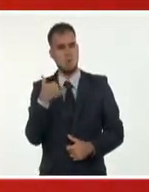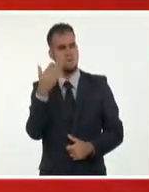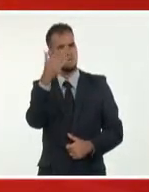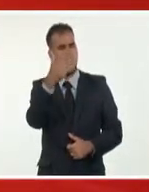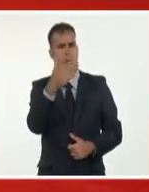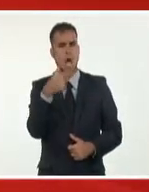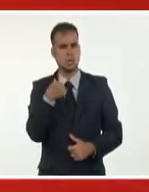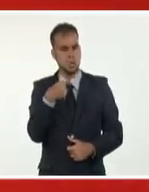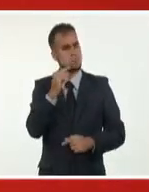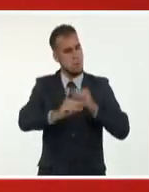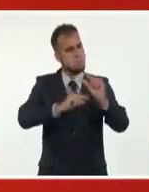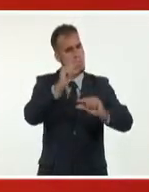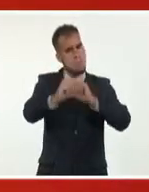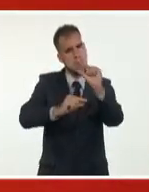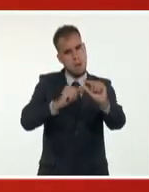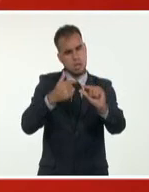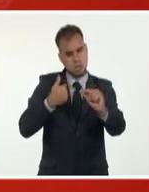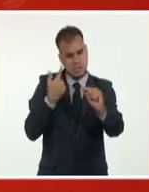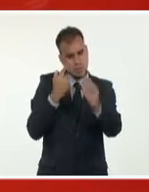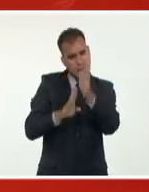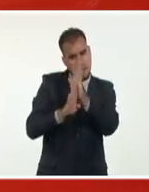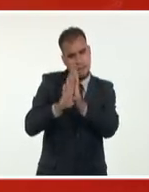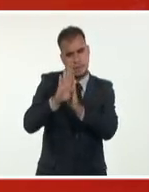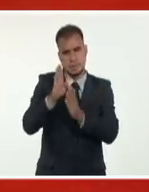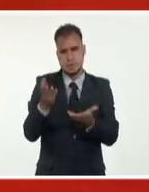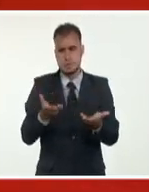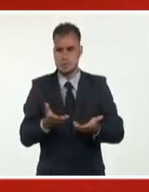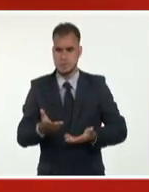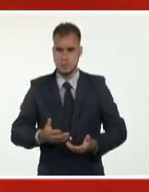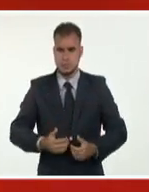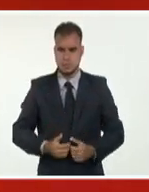y añadió que será divino